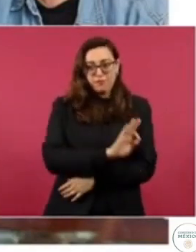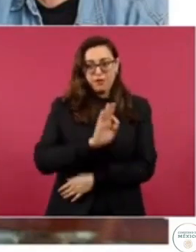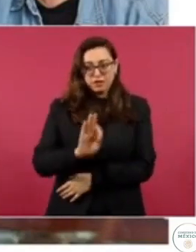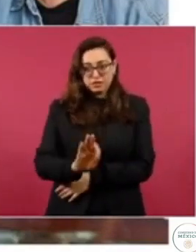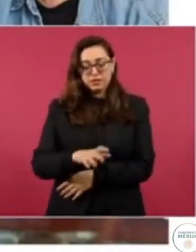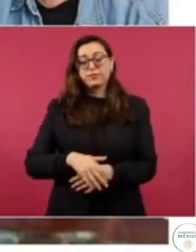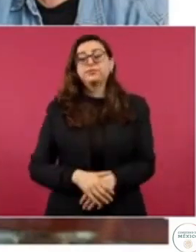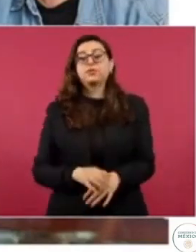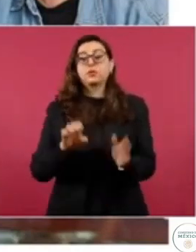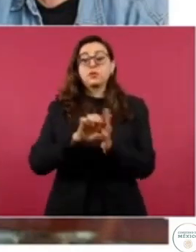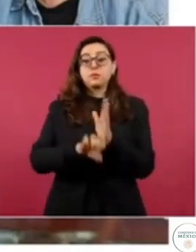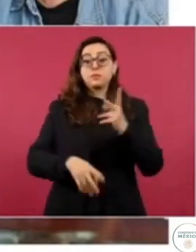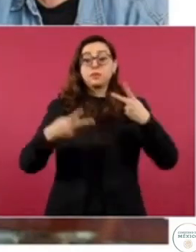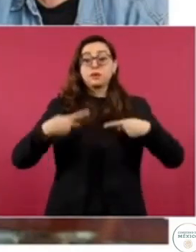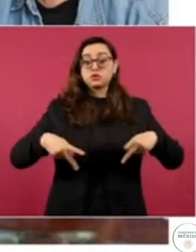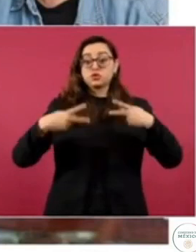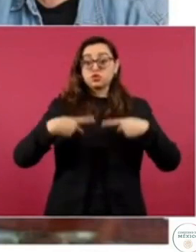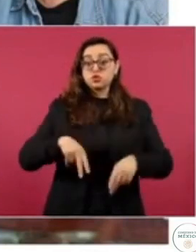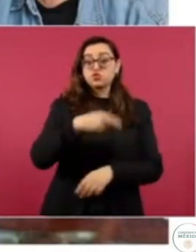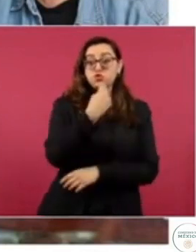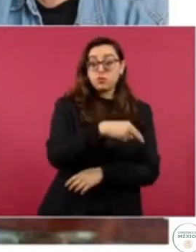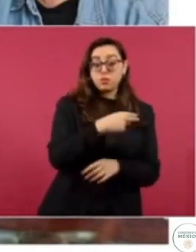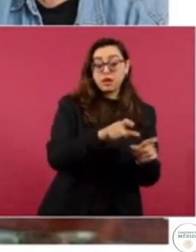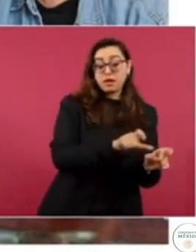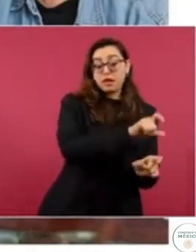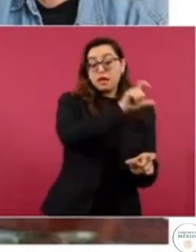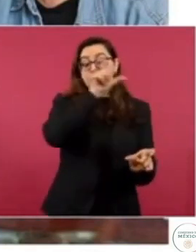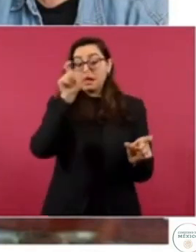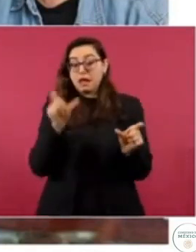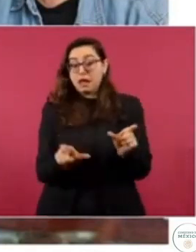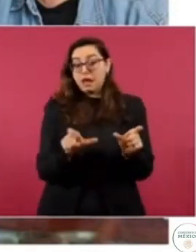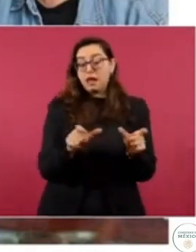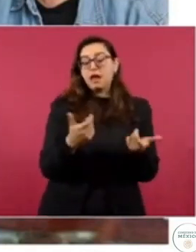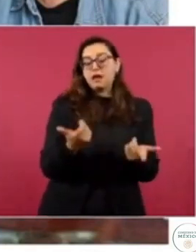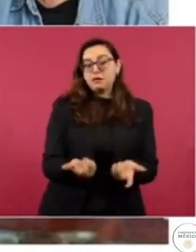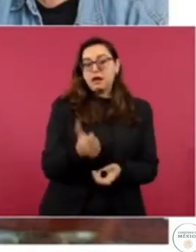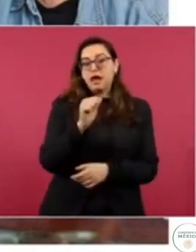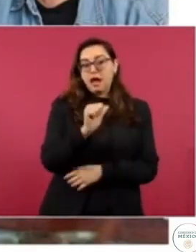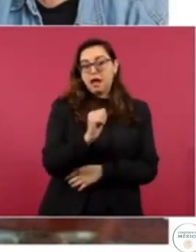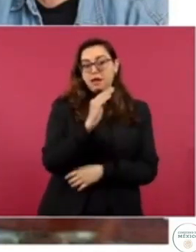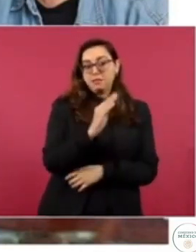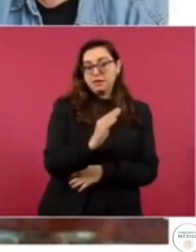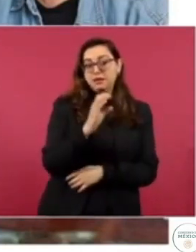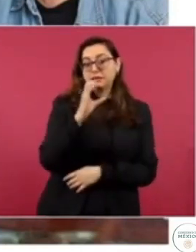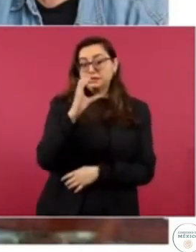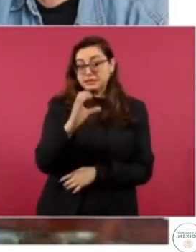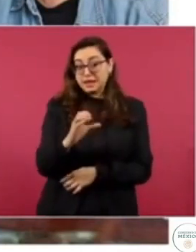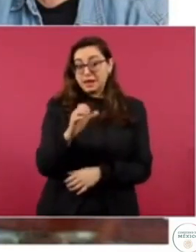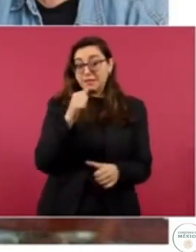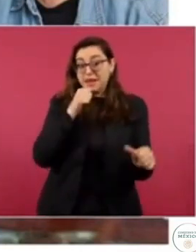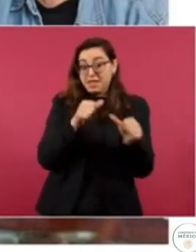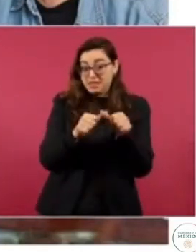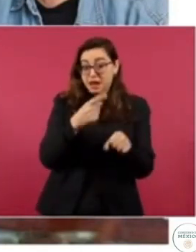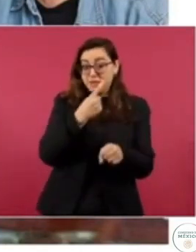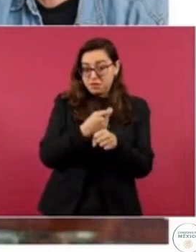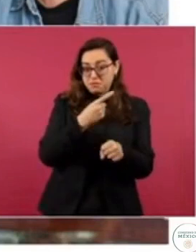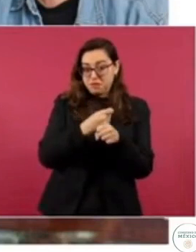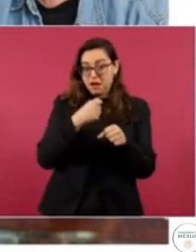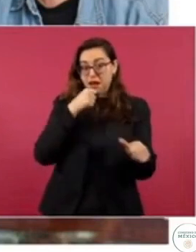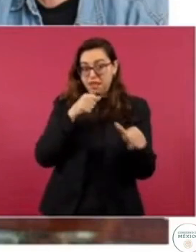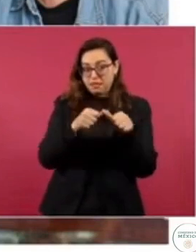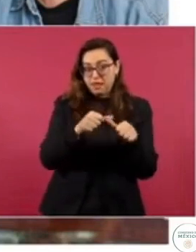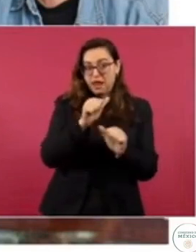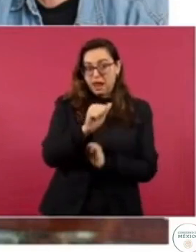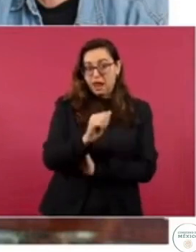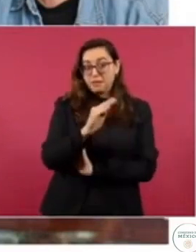primer apellido con la letra A, B y C van a recibir su dispersión, su pago, su